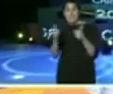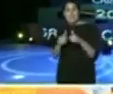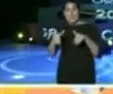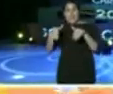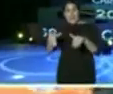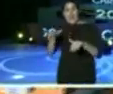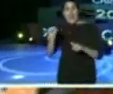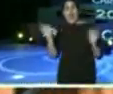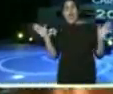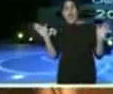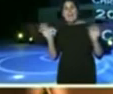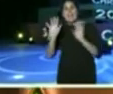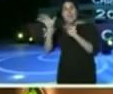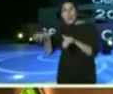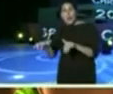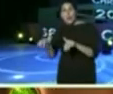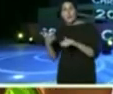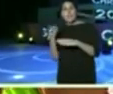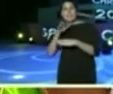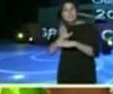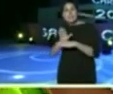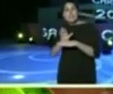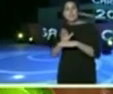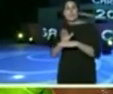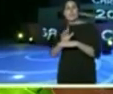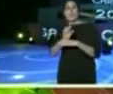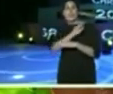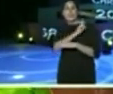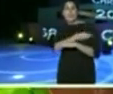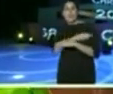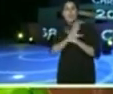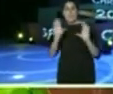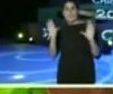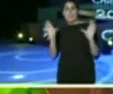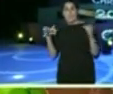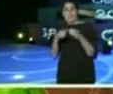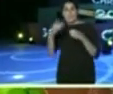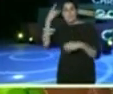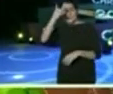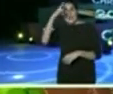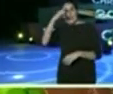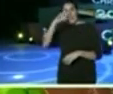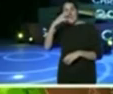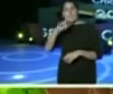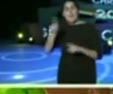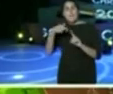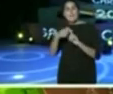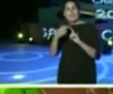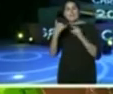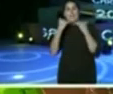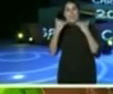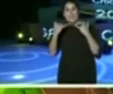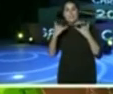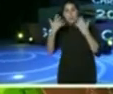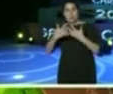Andrea Navarro de León, de representante de Peña Deportivo Benéfica Salamanca, Energía, Instalaciones Eléctricas y Automáticas